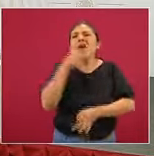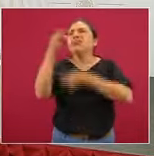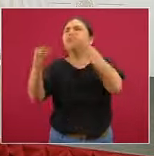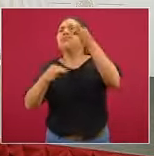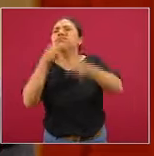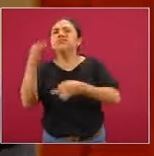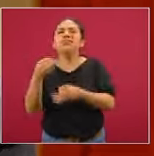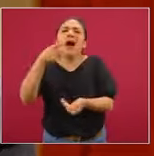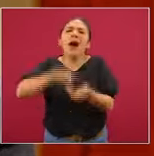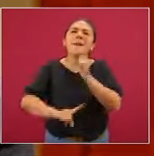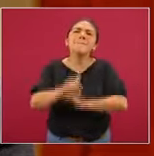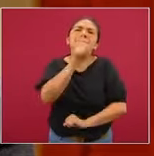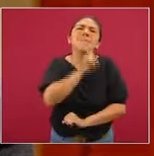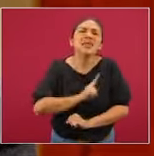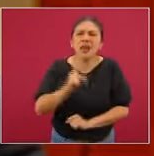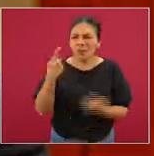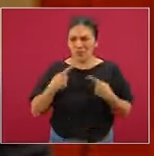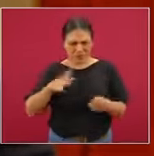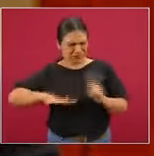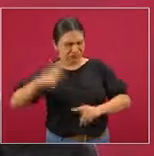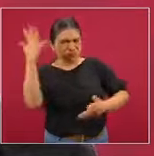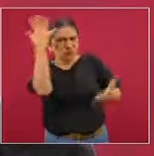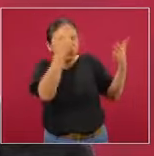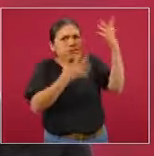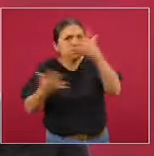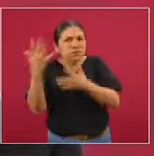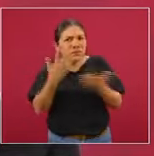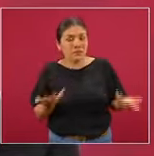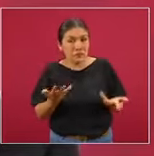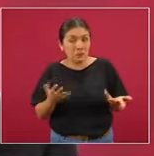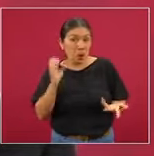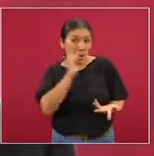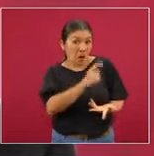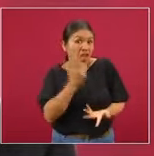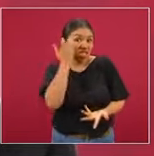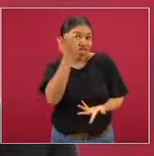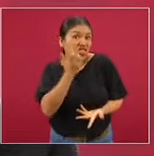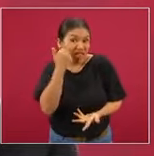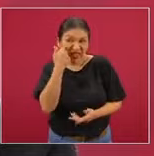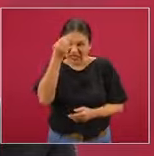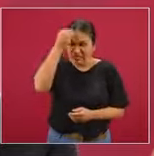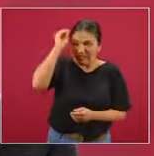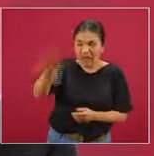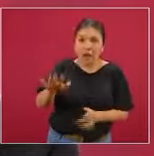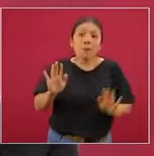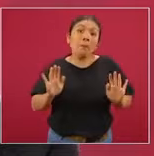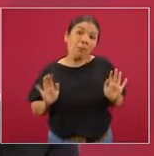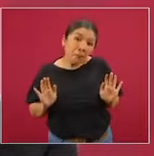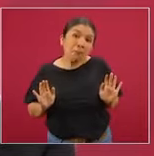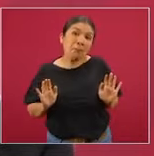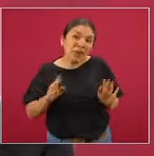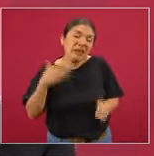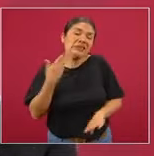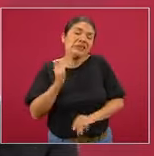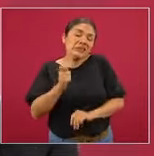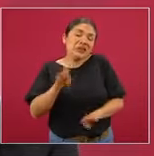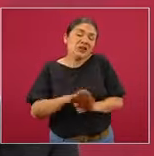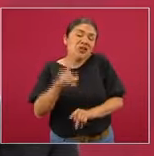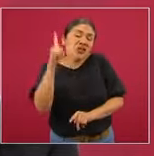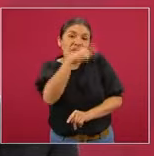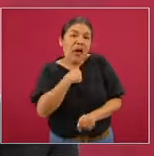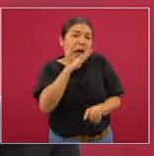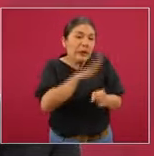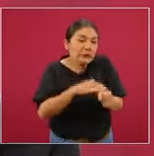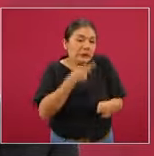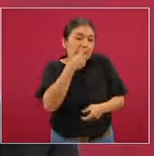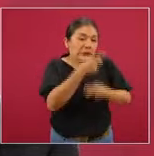desinformación, para evitar confundir, a menos que lo hagan deliberadamente, por supuesto, en cuyo caso va a ser muy difícil convencerles.